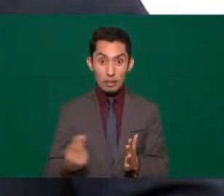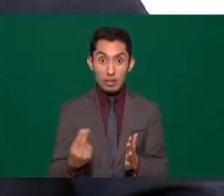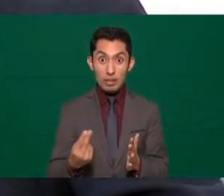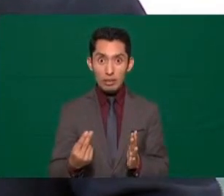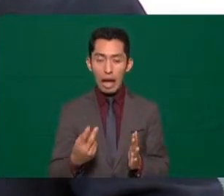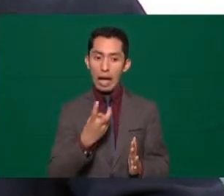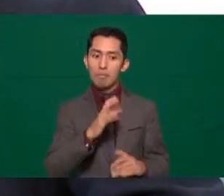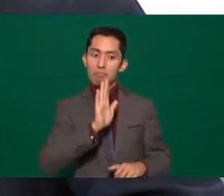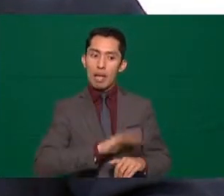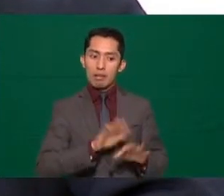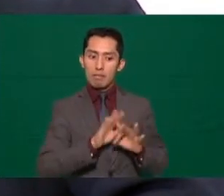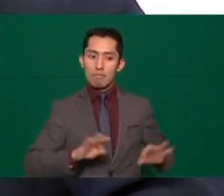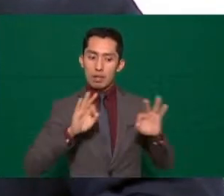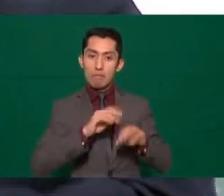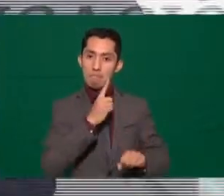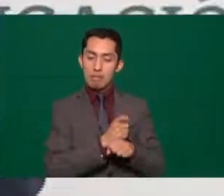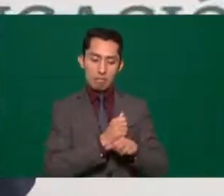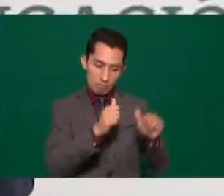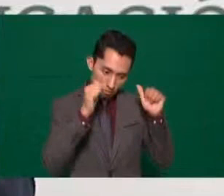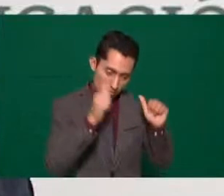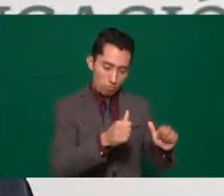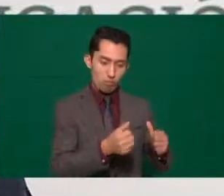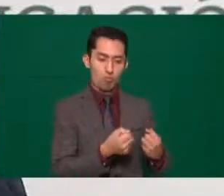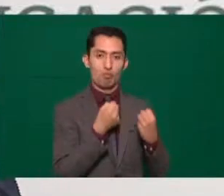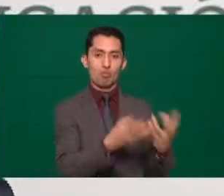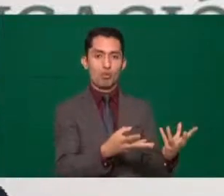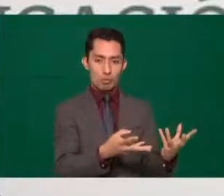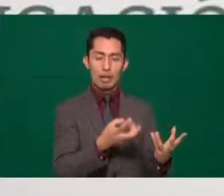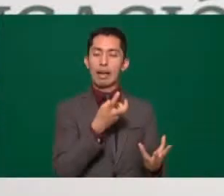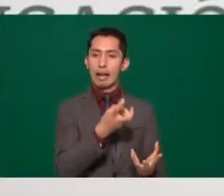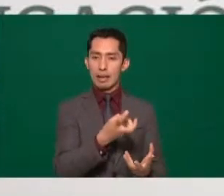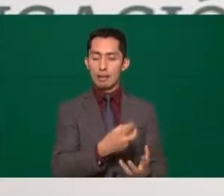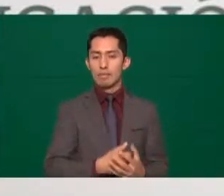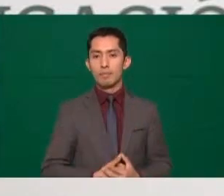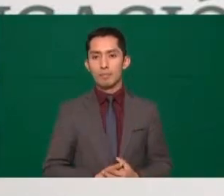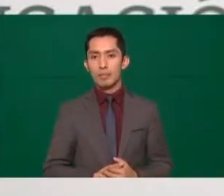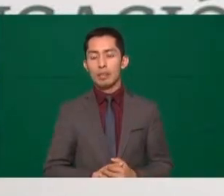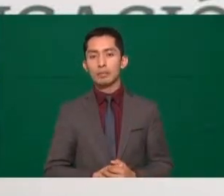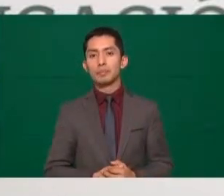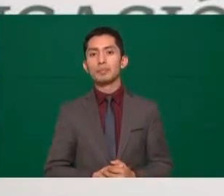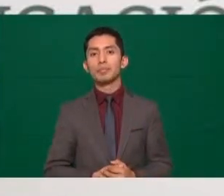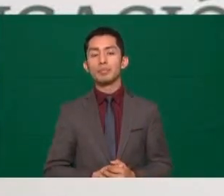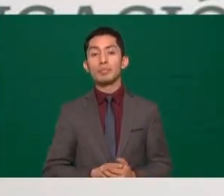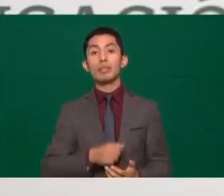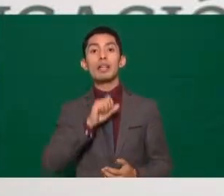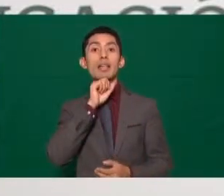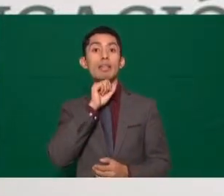y vamos a seguir también buscando